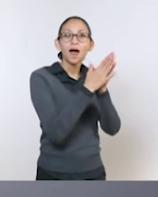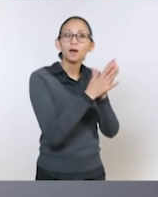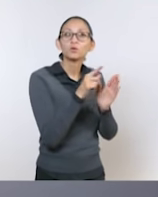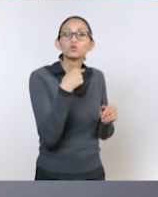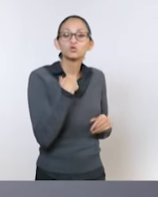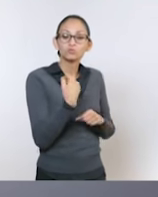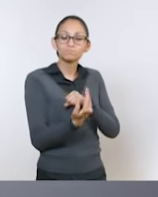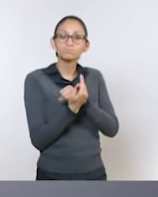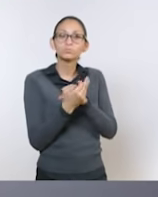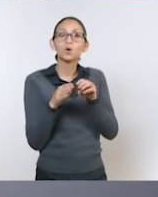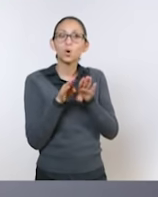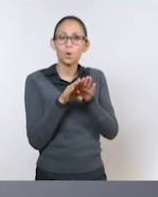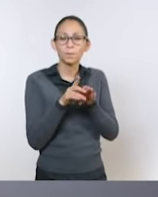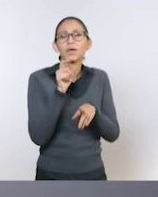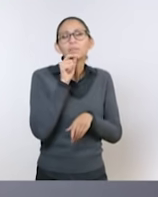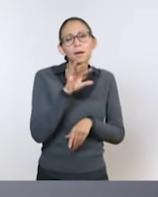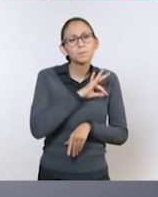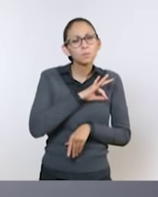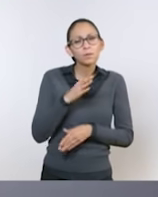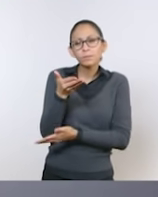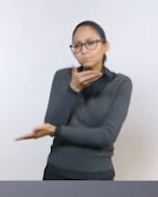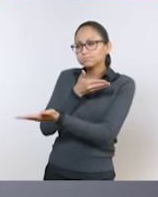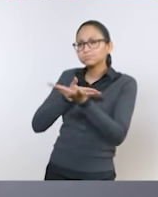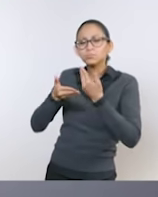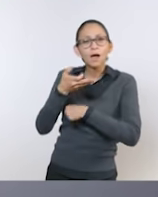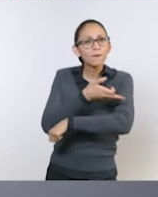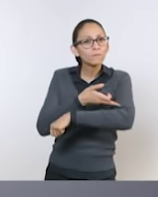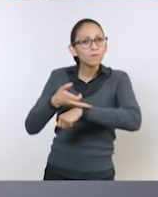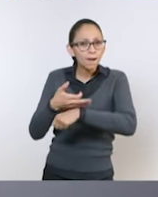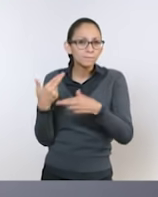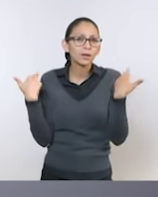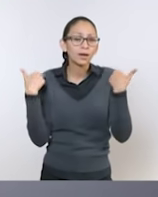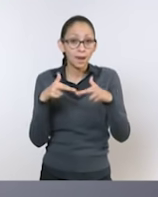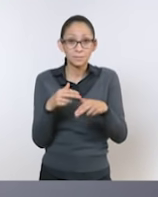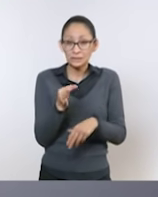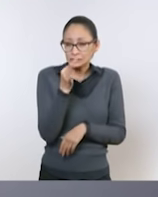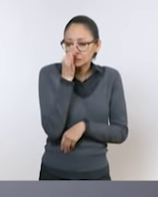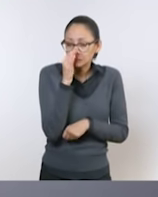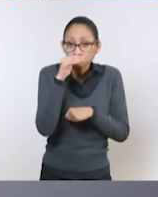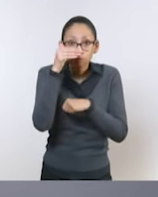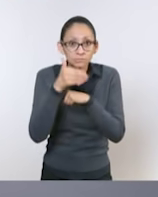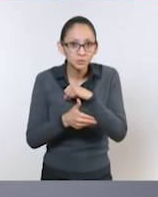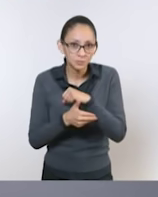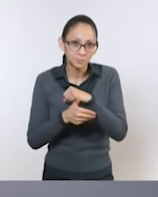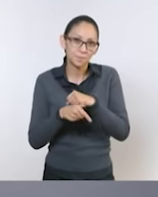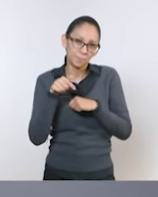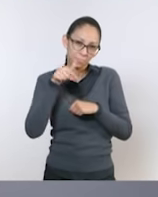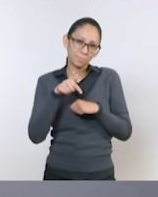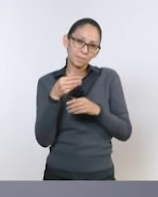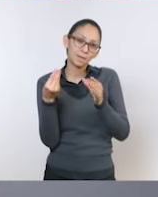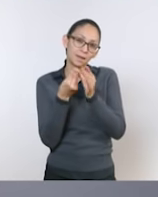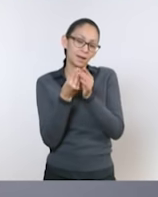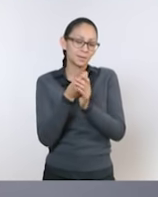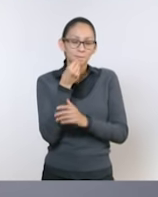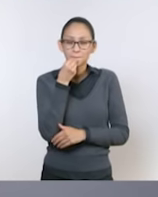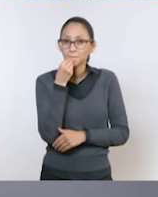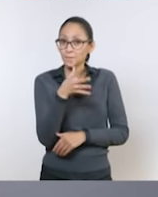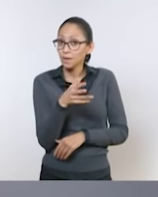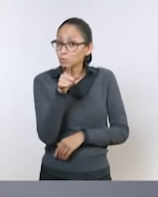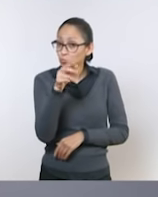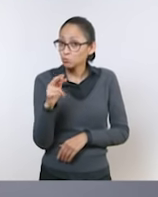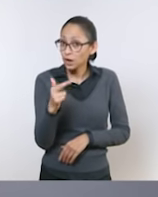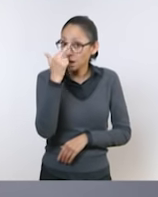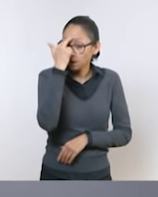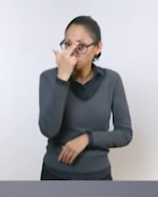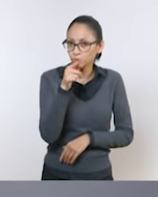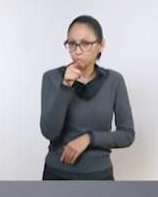casa para prevenir estas enfermedades. Coméntalo con tu familia, con tus maestros. Ya estamos llegando al final de esta